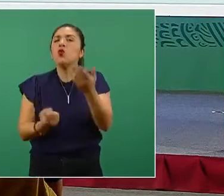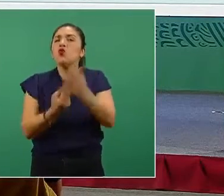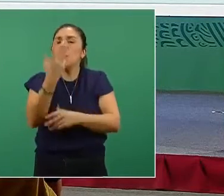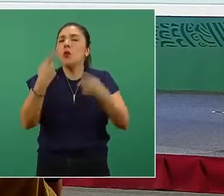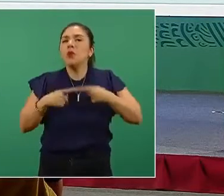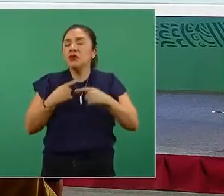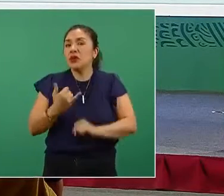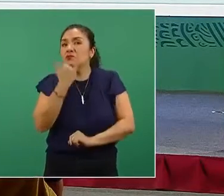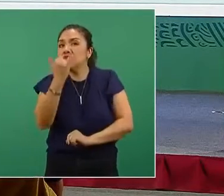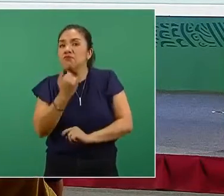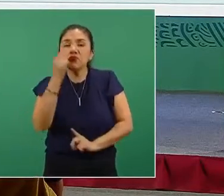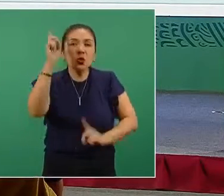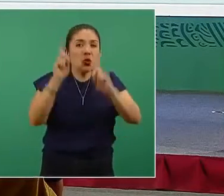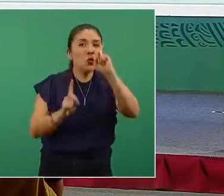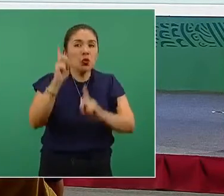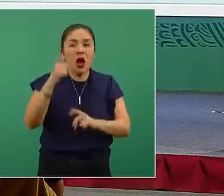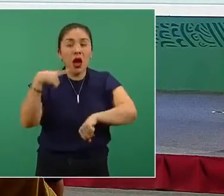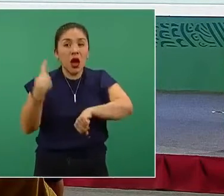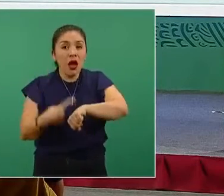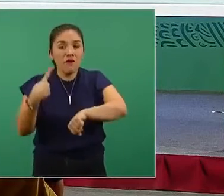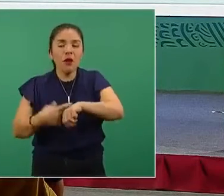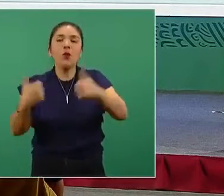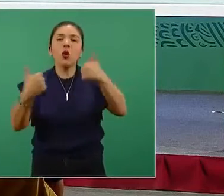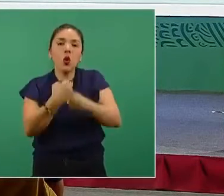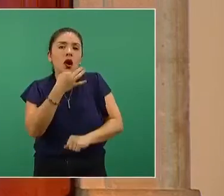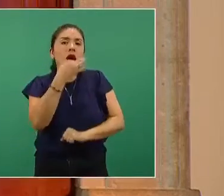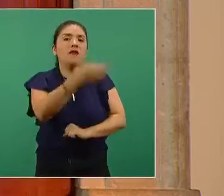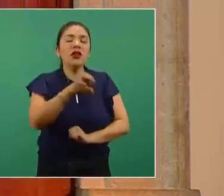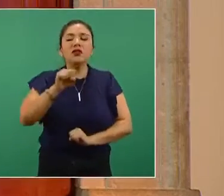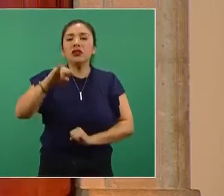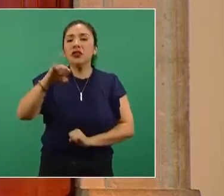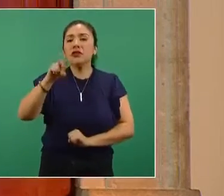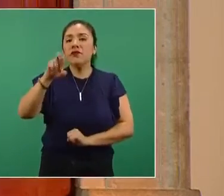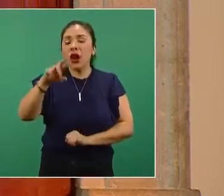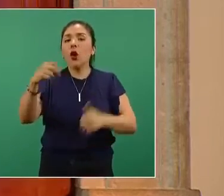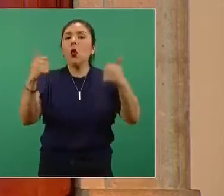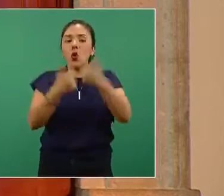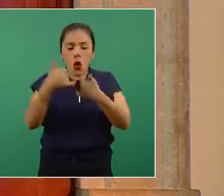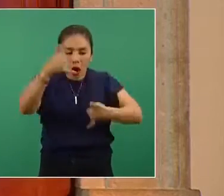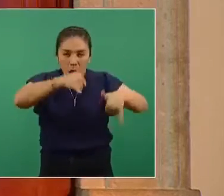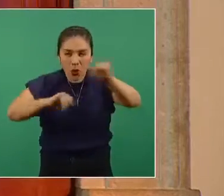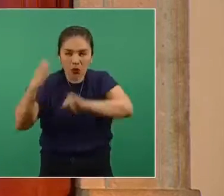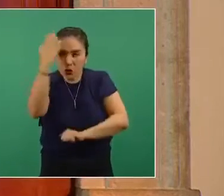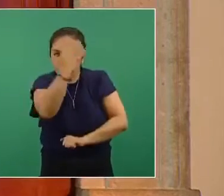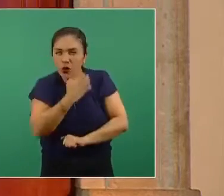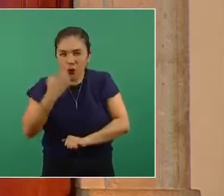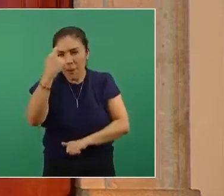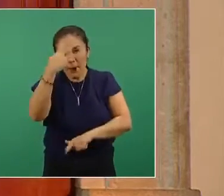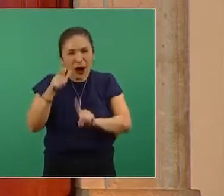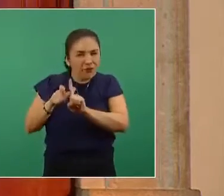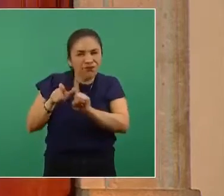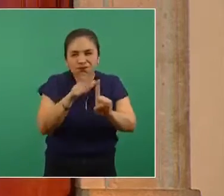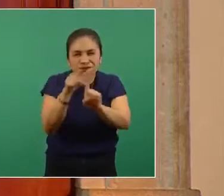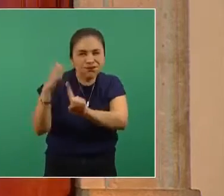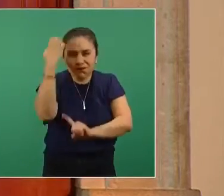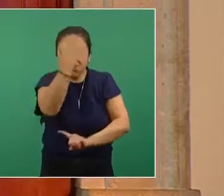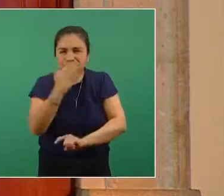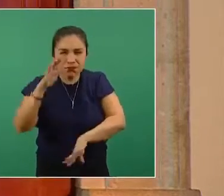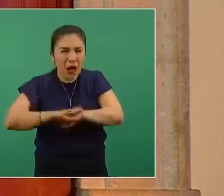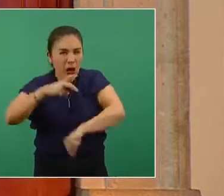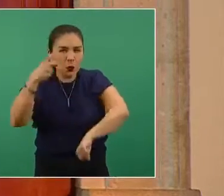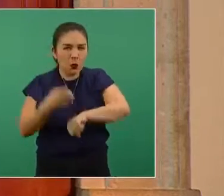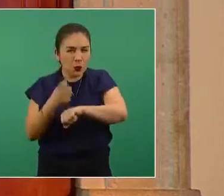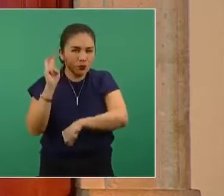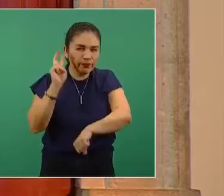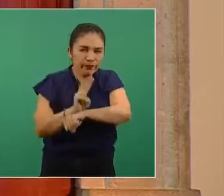sospechosos y por lo tanto notificándolos al sistema, tomando pruebas de laboratorio, dando el seguimiento correspondiente y